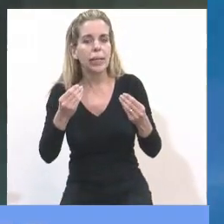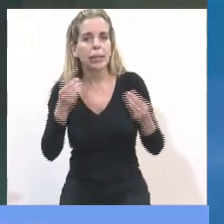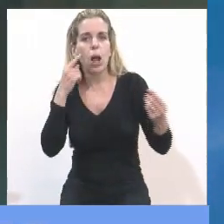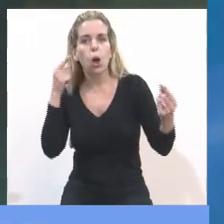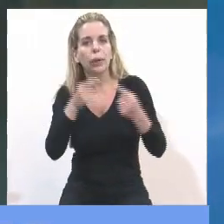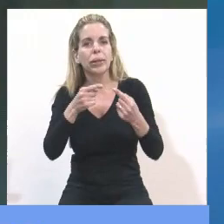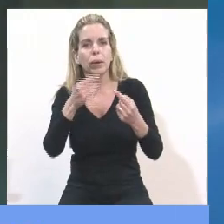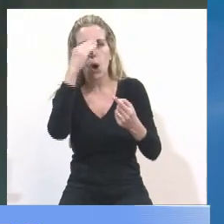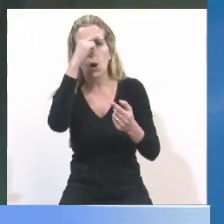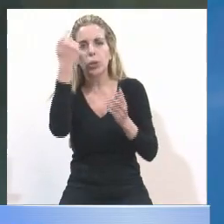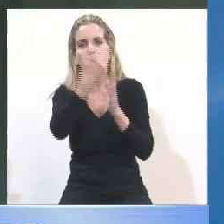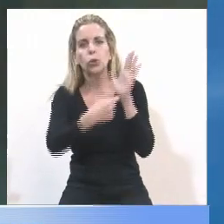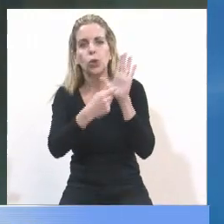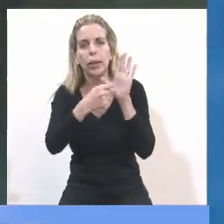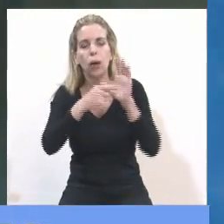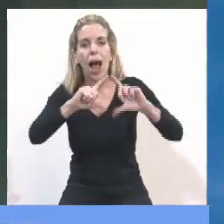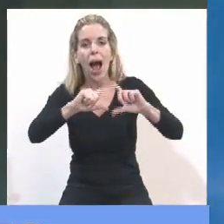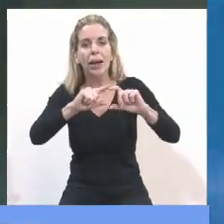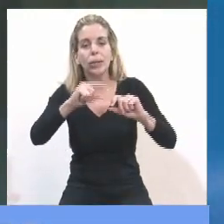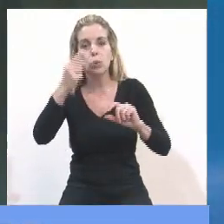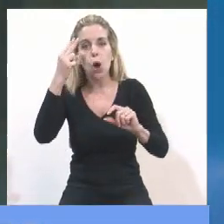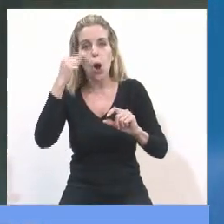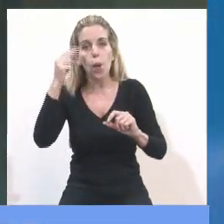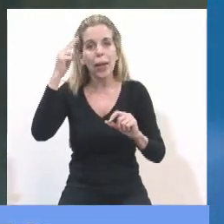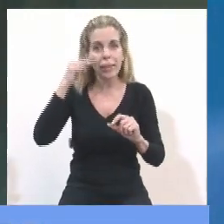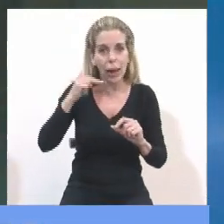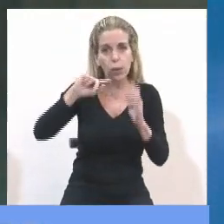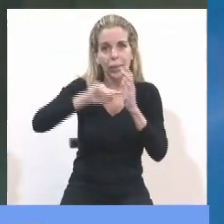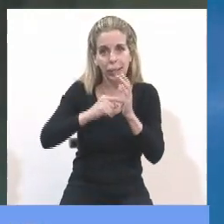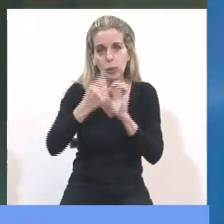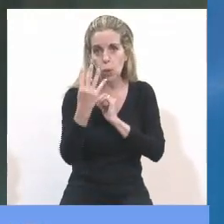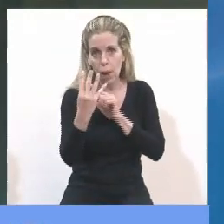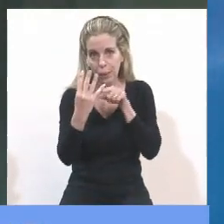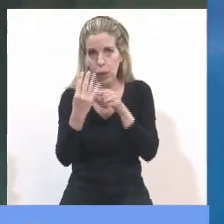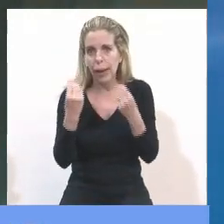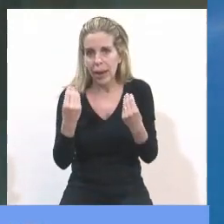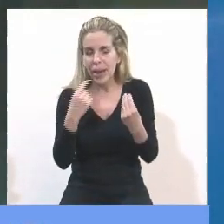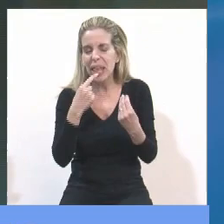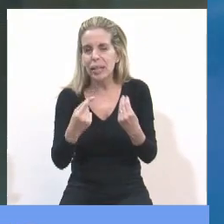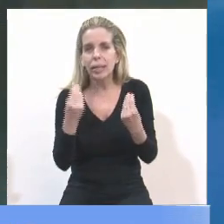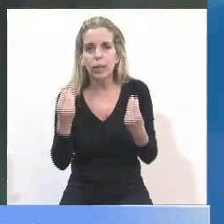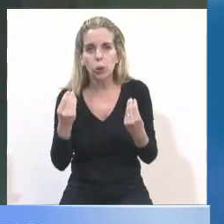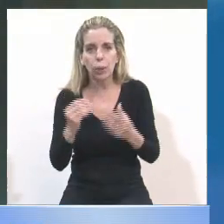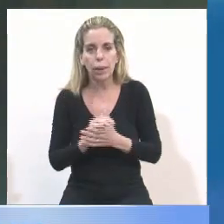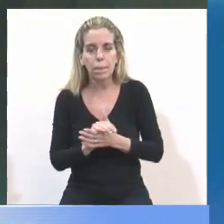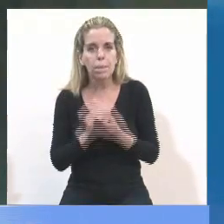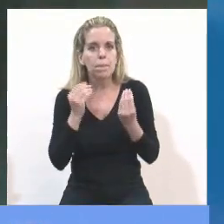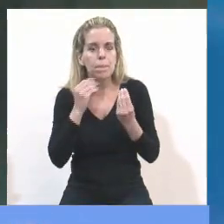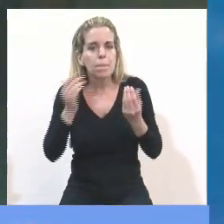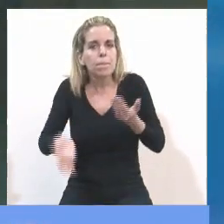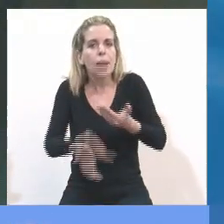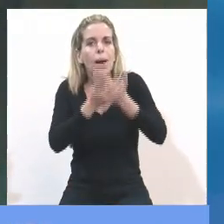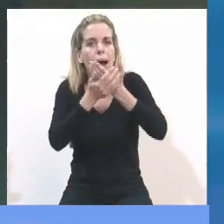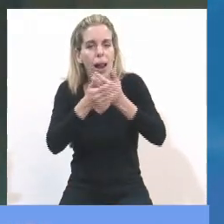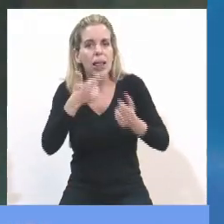la Constitución Nacional en el artículo 94, 99, inciso 4, respecto al aval requerido